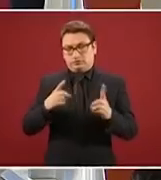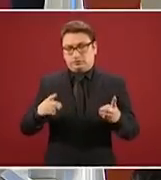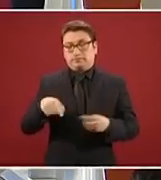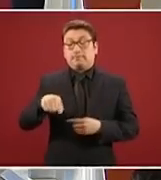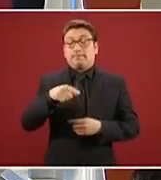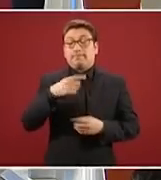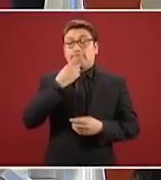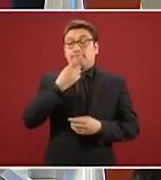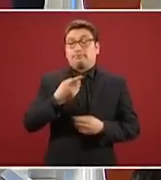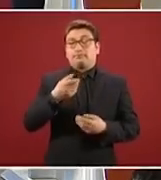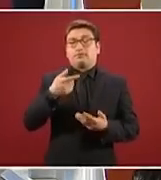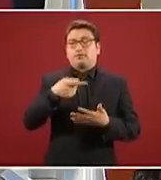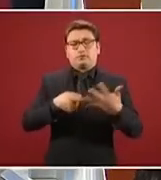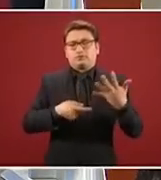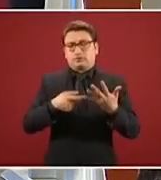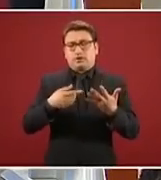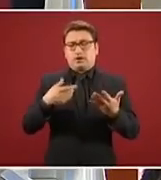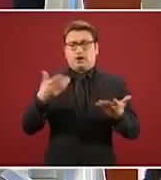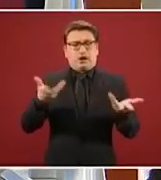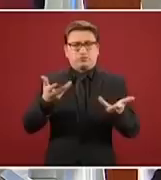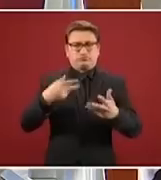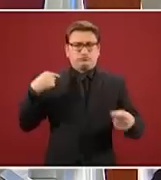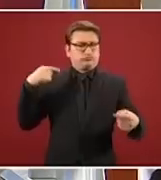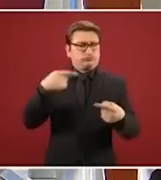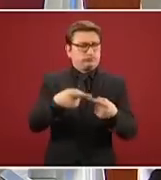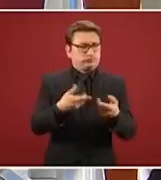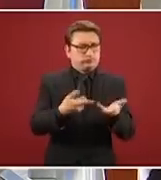resultados a esta fecha